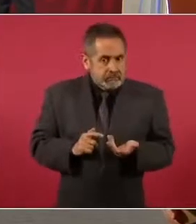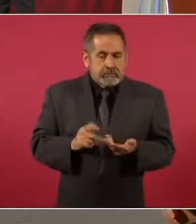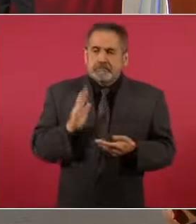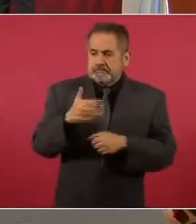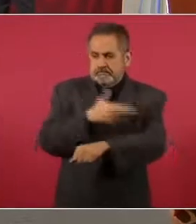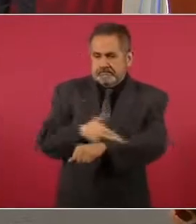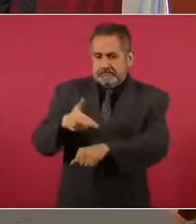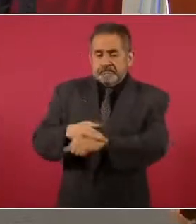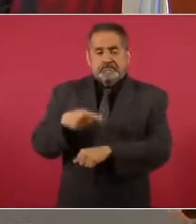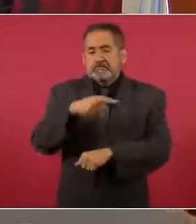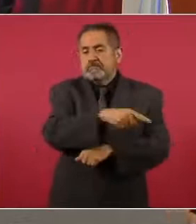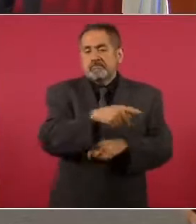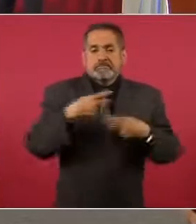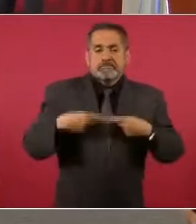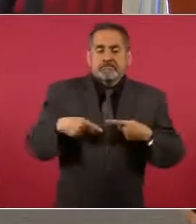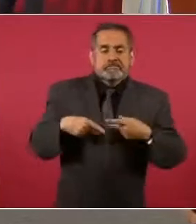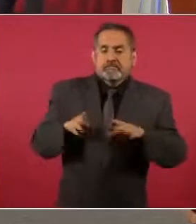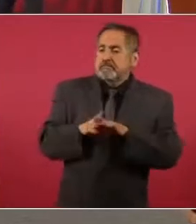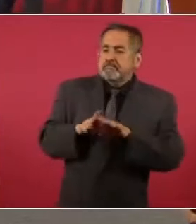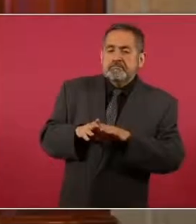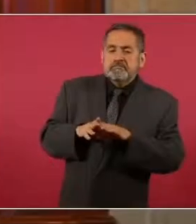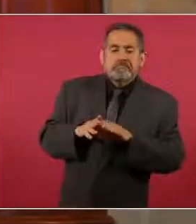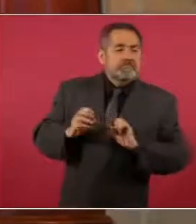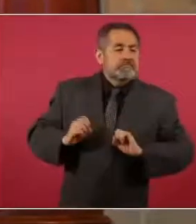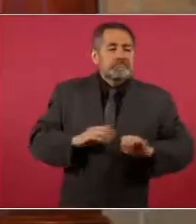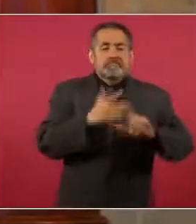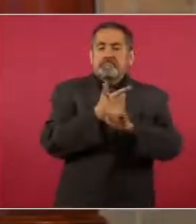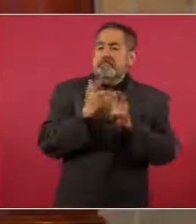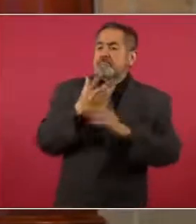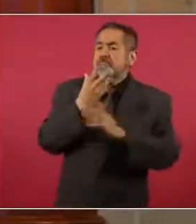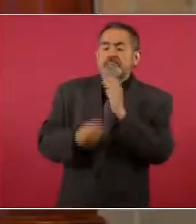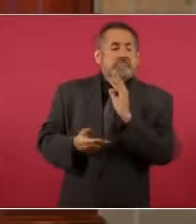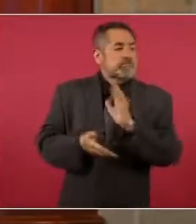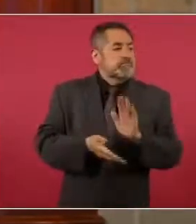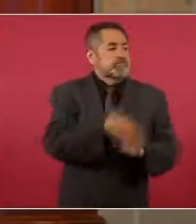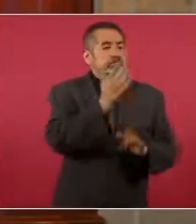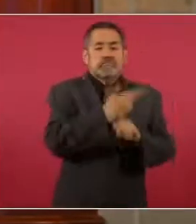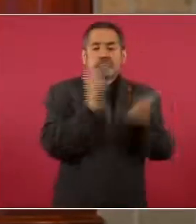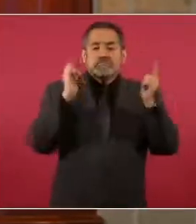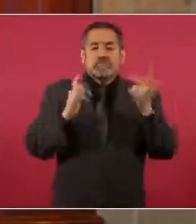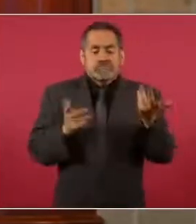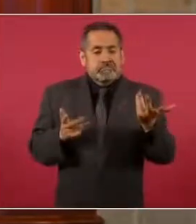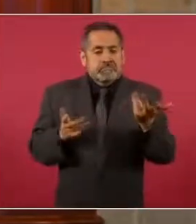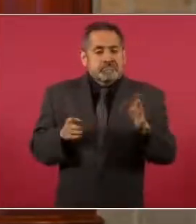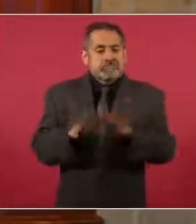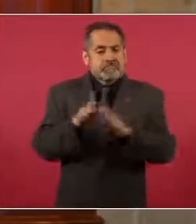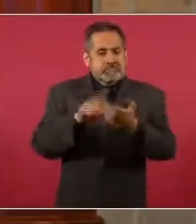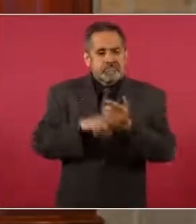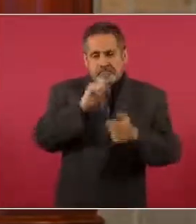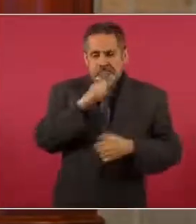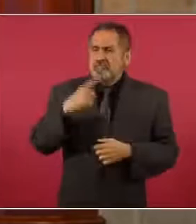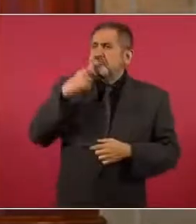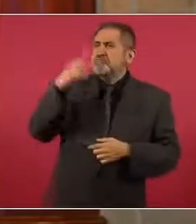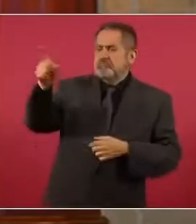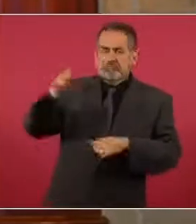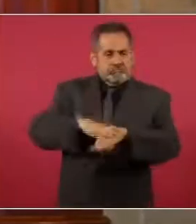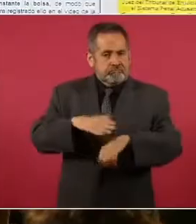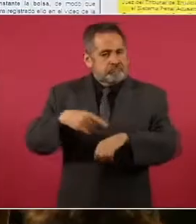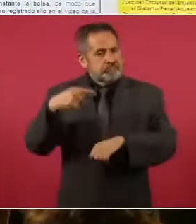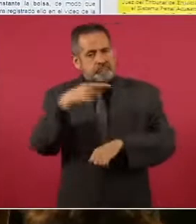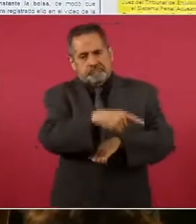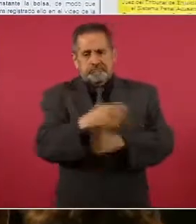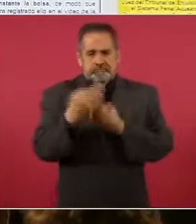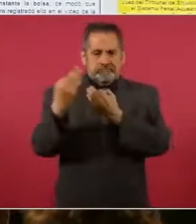el sujeto recupera por lo pronto la libertad. También por este hecho se presenta denuncia penal y queja ante